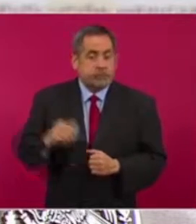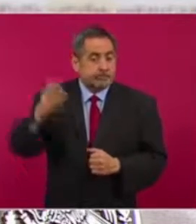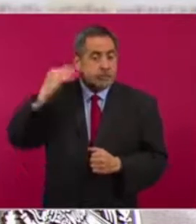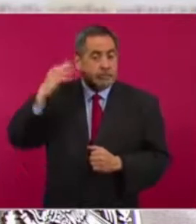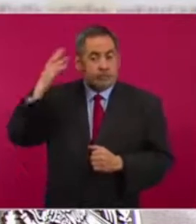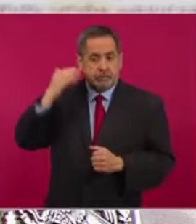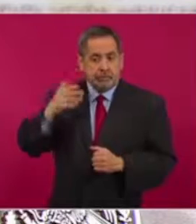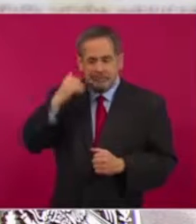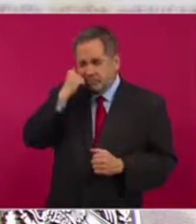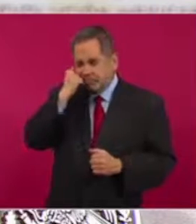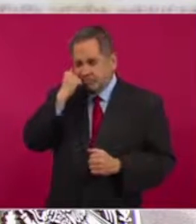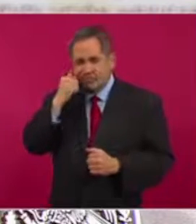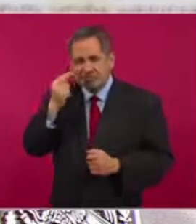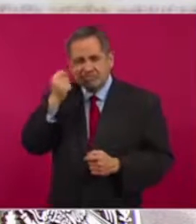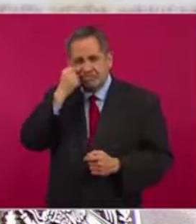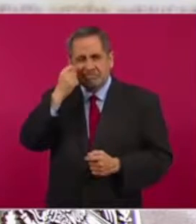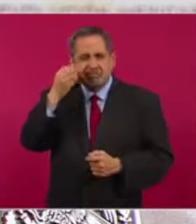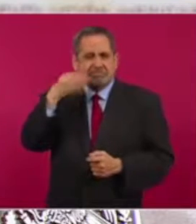esmeraron en